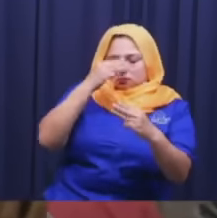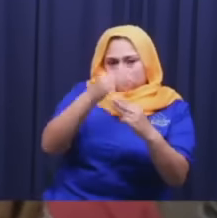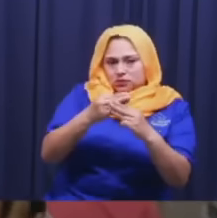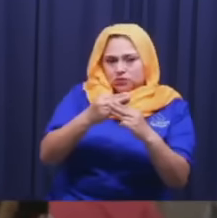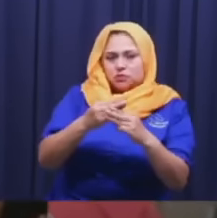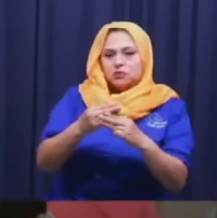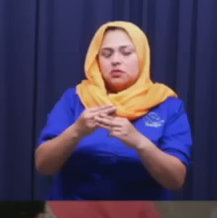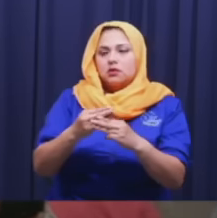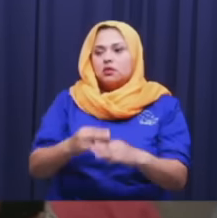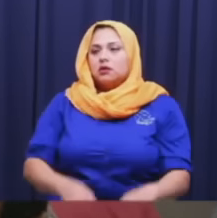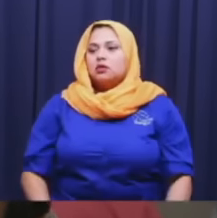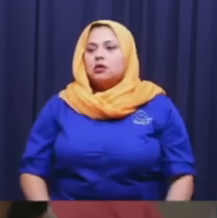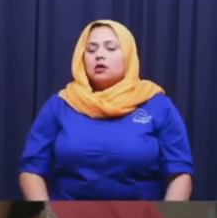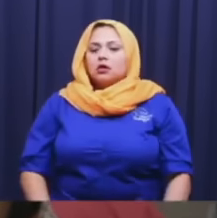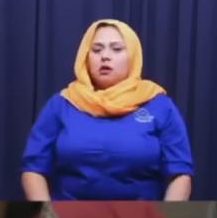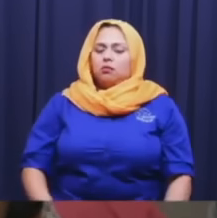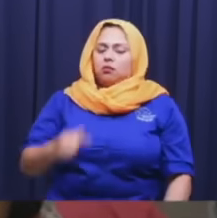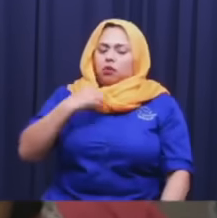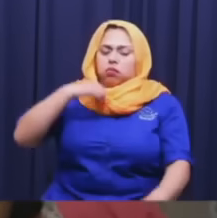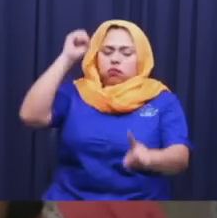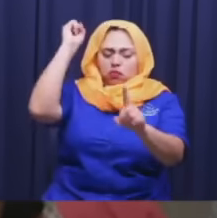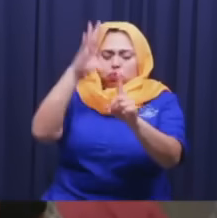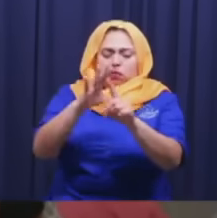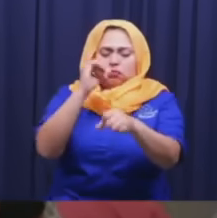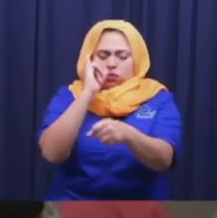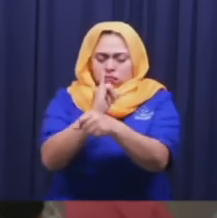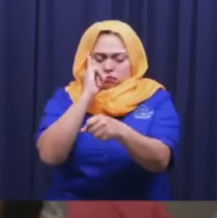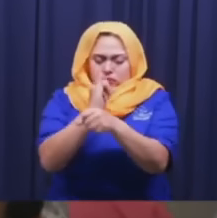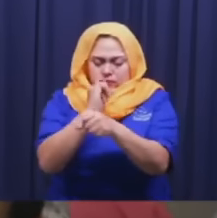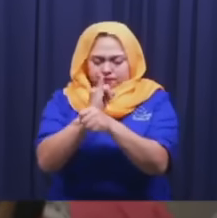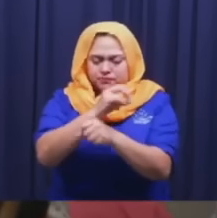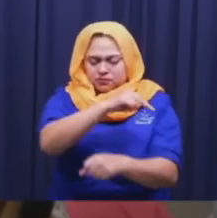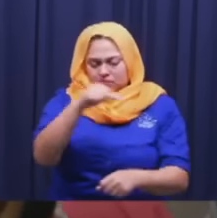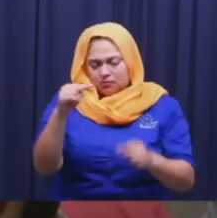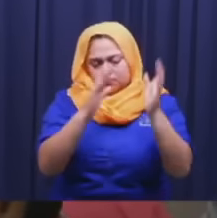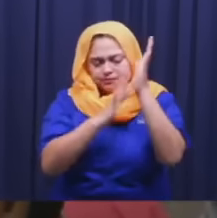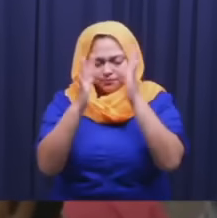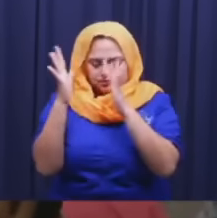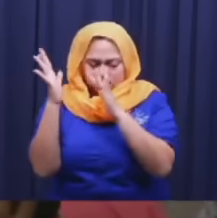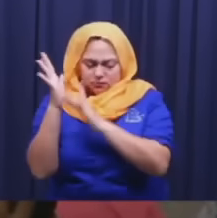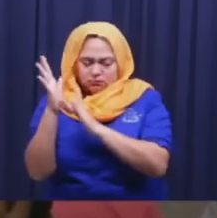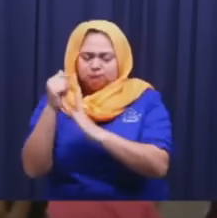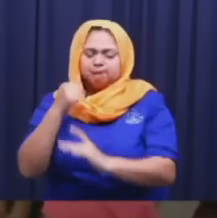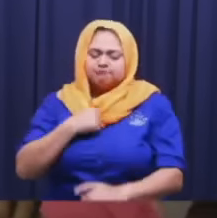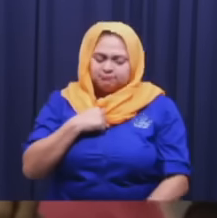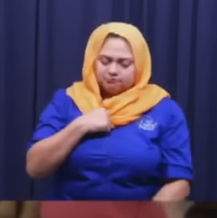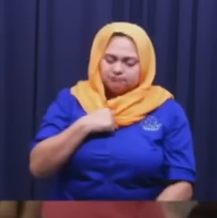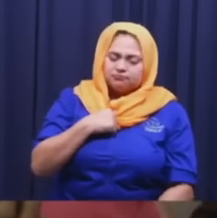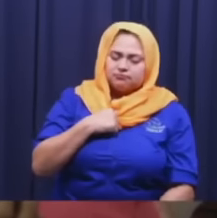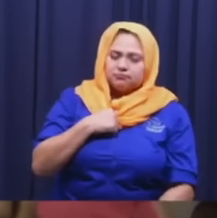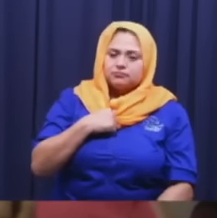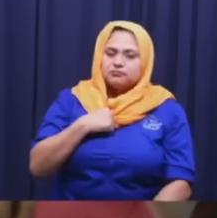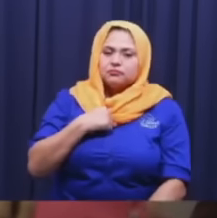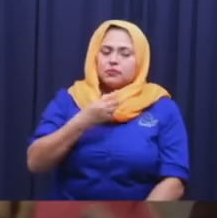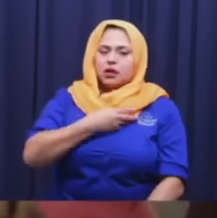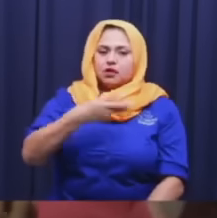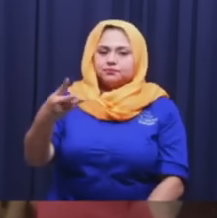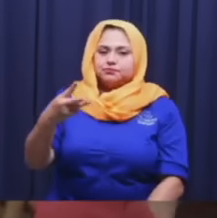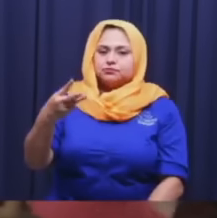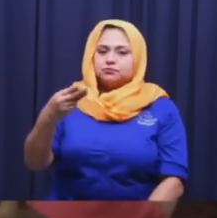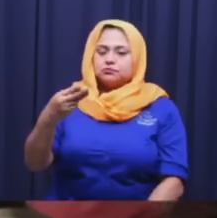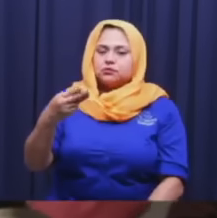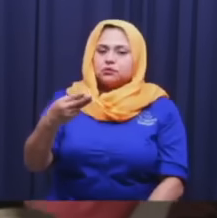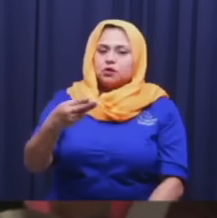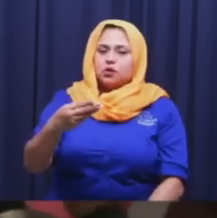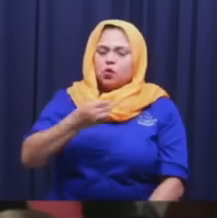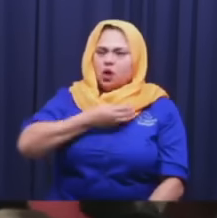moran en la tierra. Yo vengo bendiciendo a este pueblo, Señor, en el nombre de Jesús. Yo vengo dando una orden de